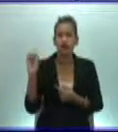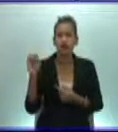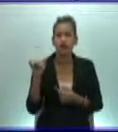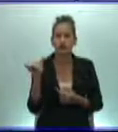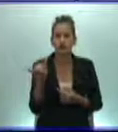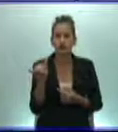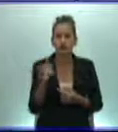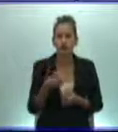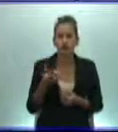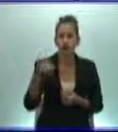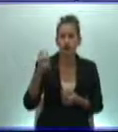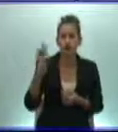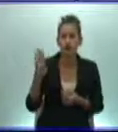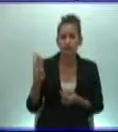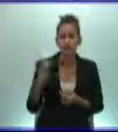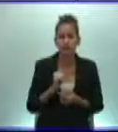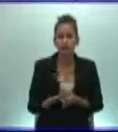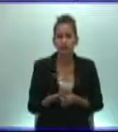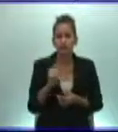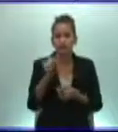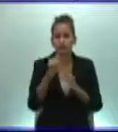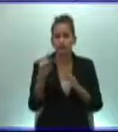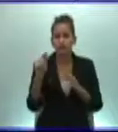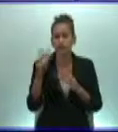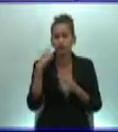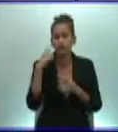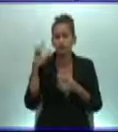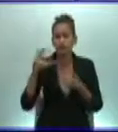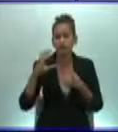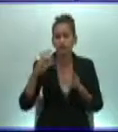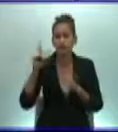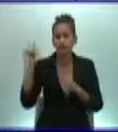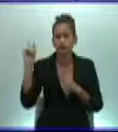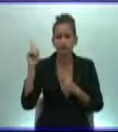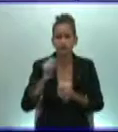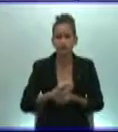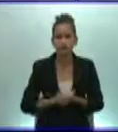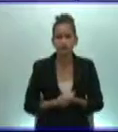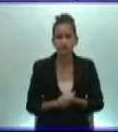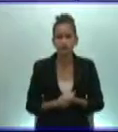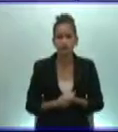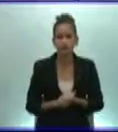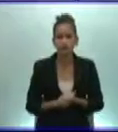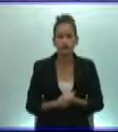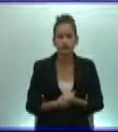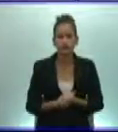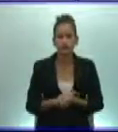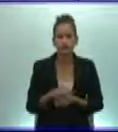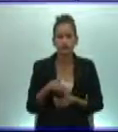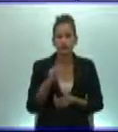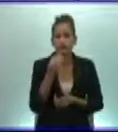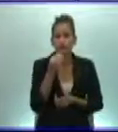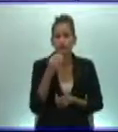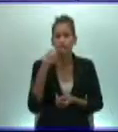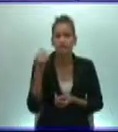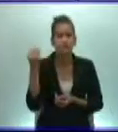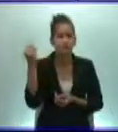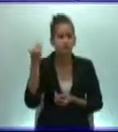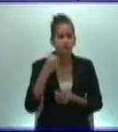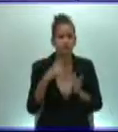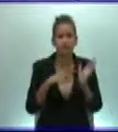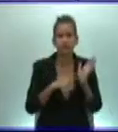lado AB y marcarlo en la figura. Entonces podemos determinar la